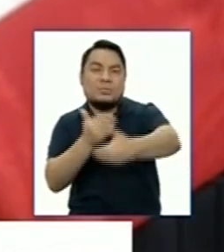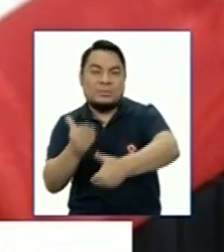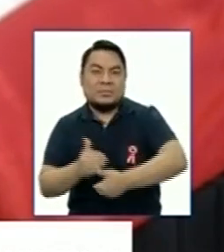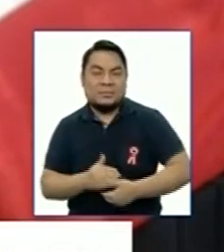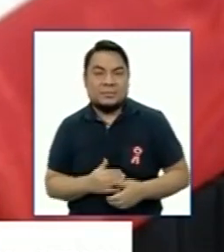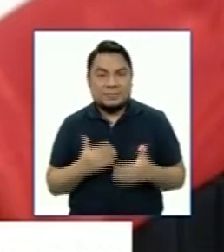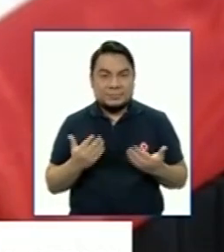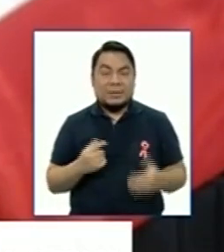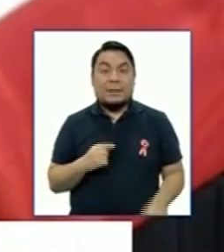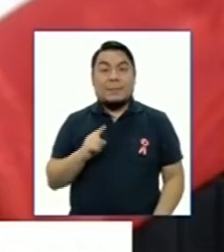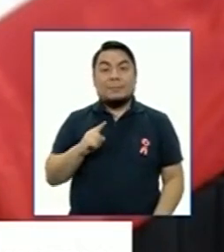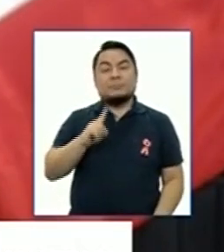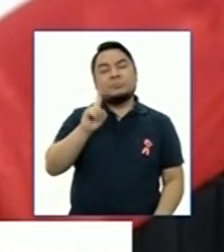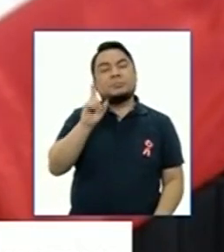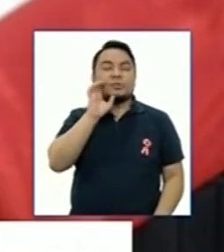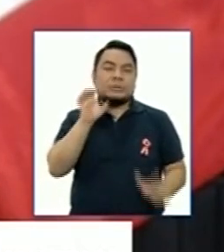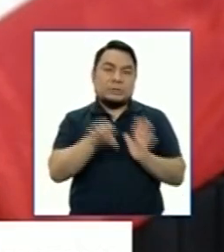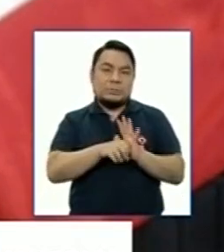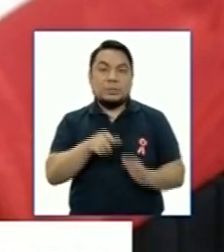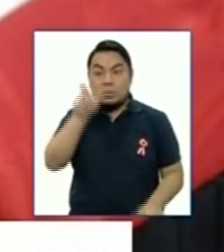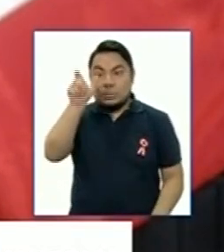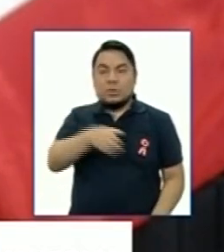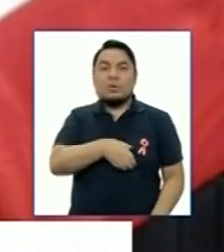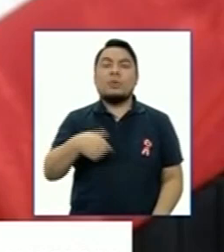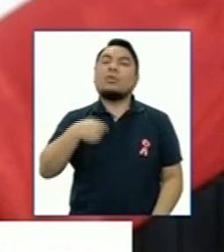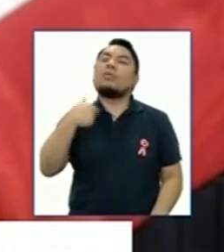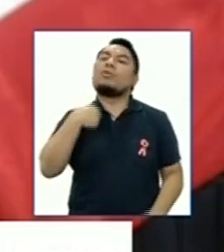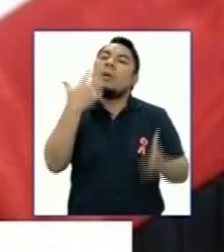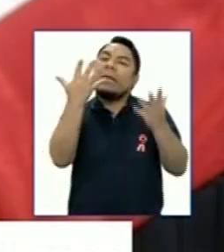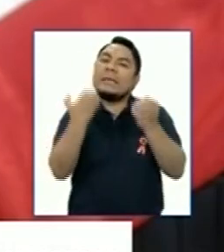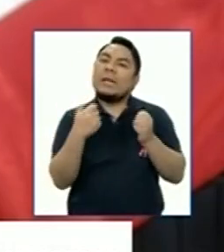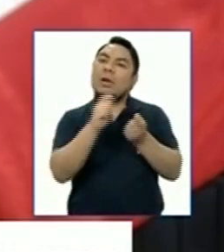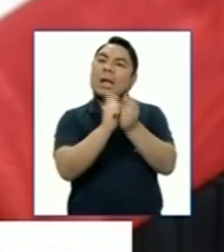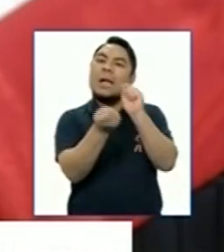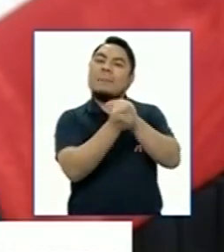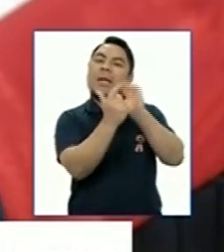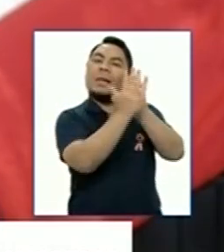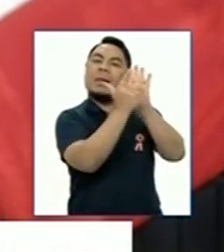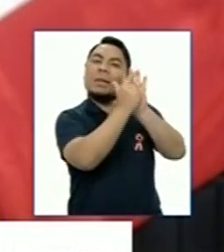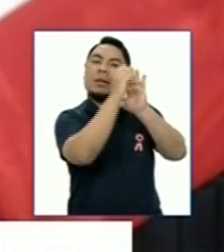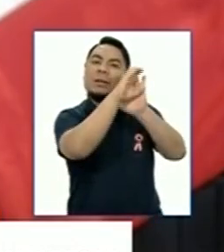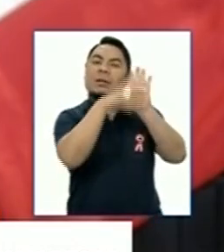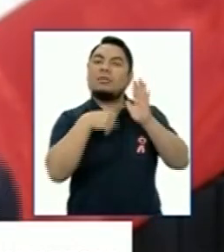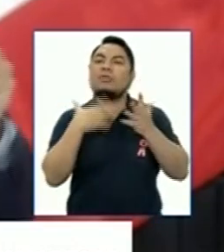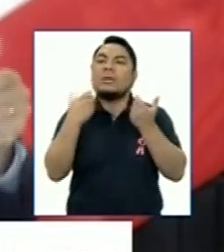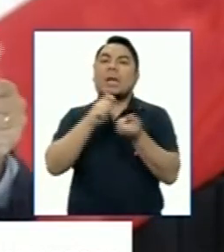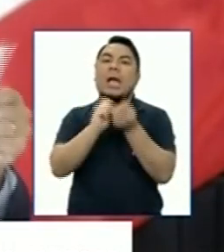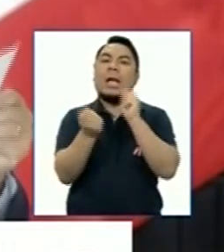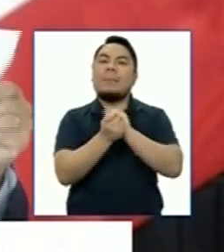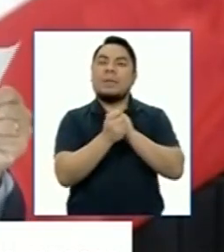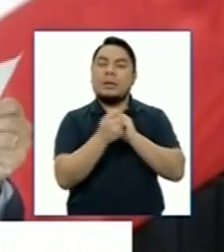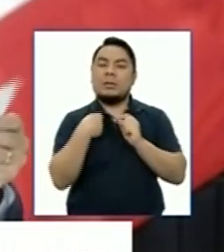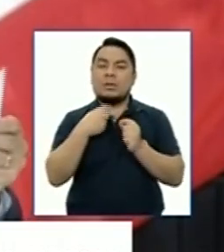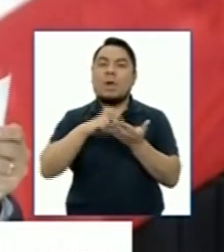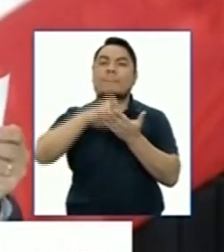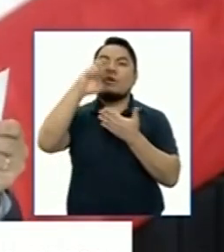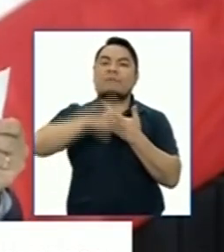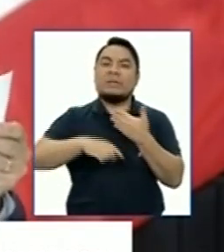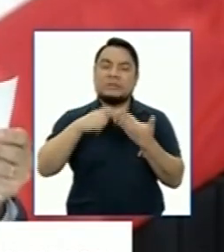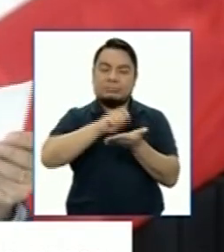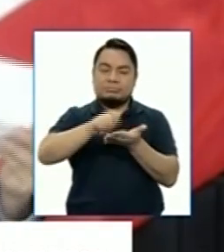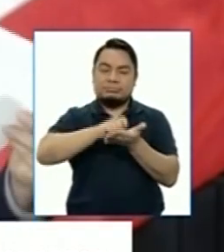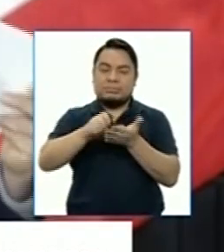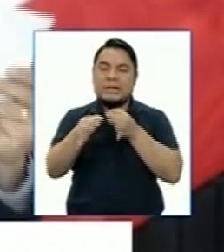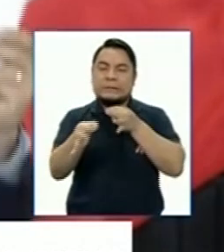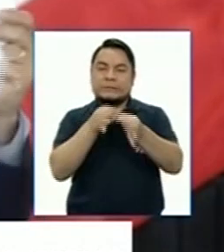república pero creo que esto ha sido antes de las últimas medidas y de las últimas